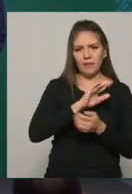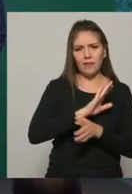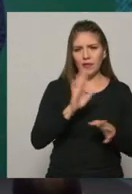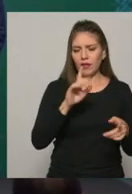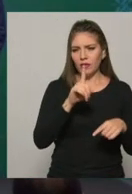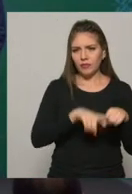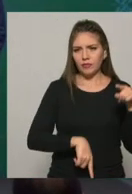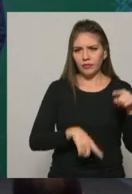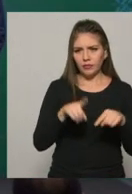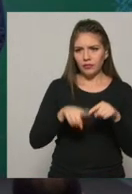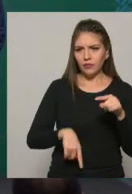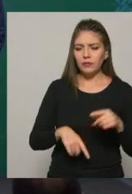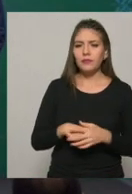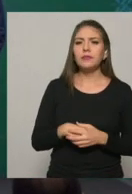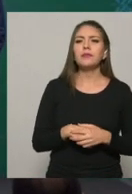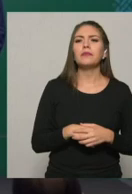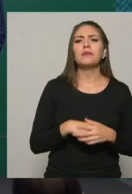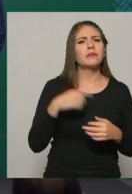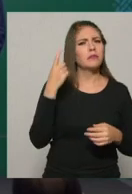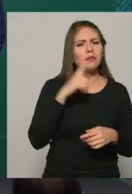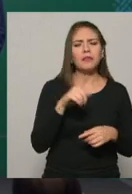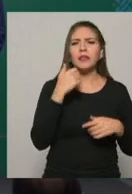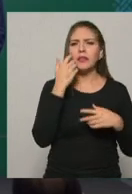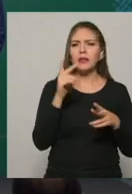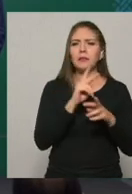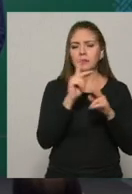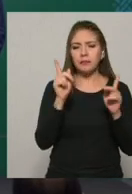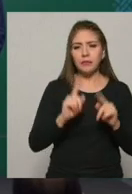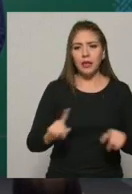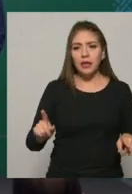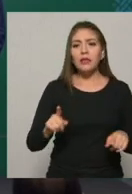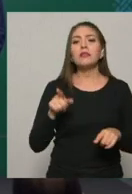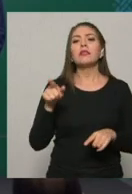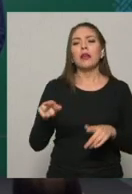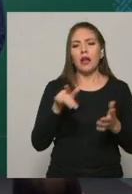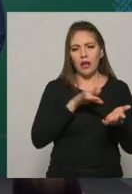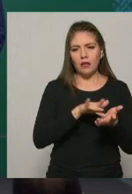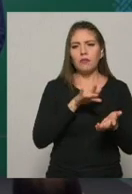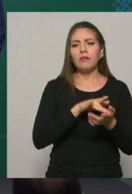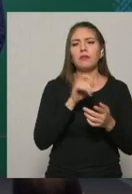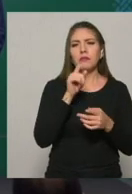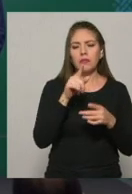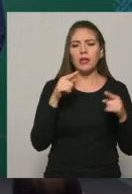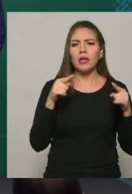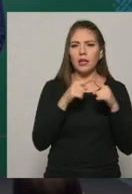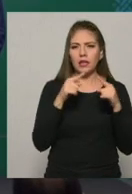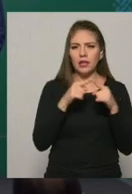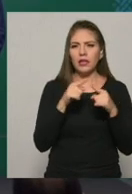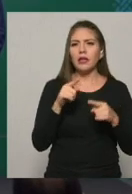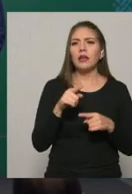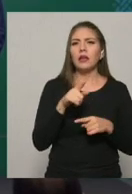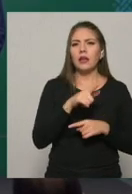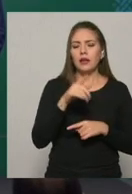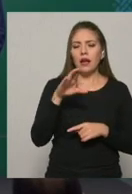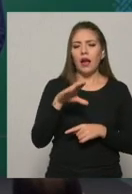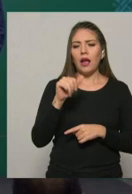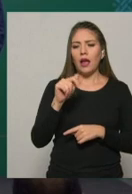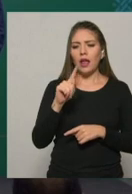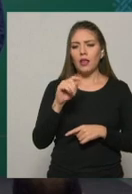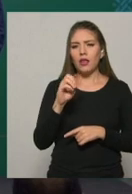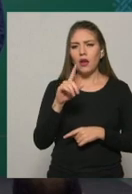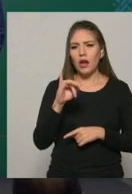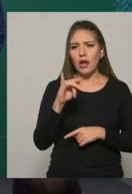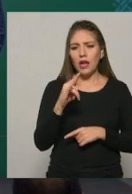al desarme, sí a la paz. Cuenta con la colaboración de la Iglesia Católica, que nos presta sus atrios para instalar